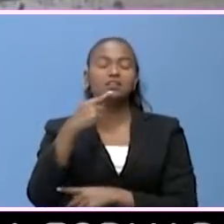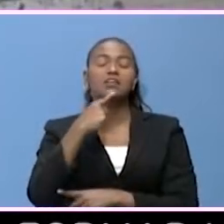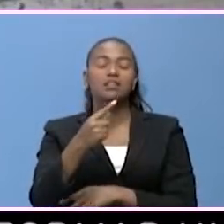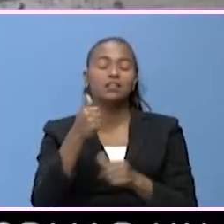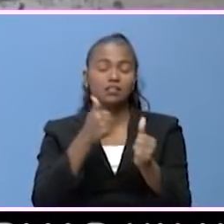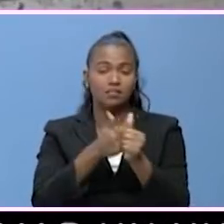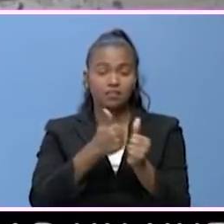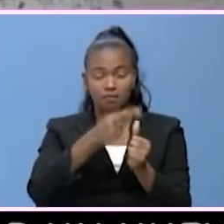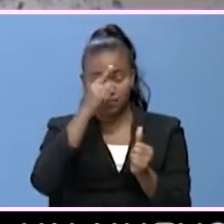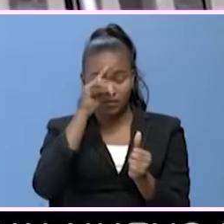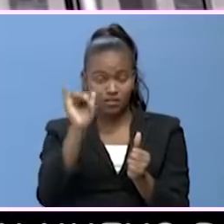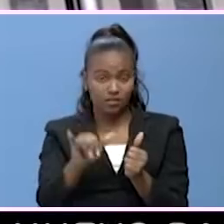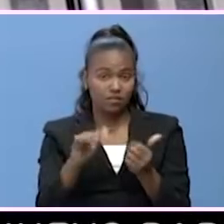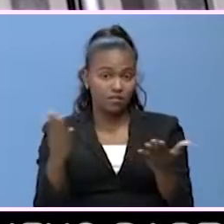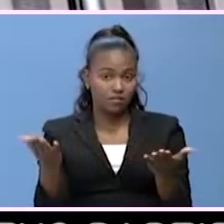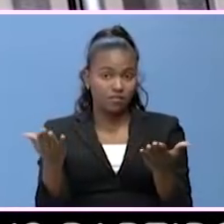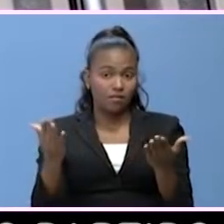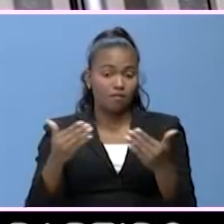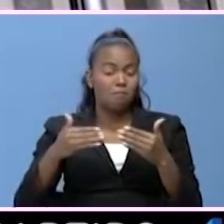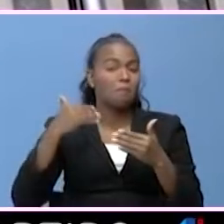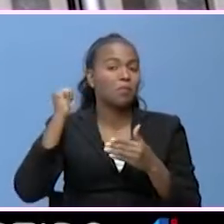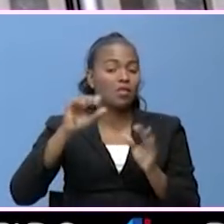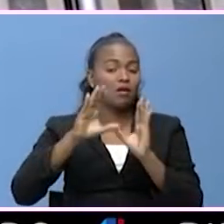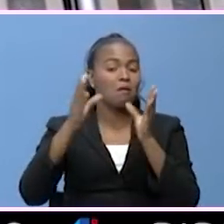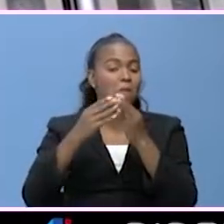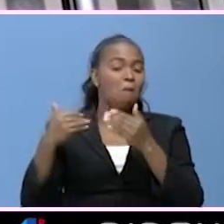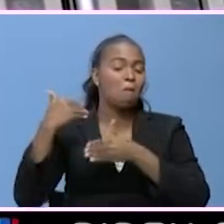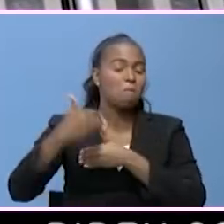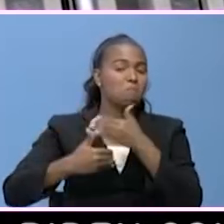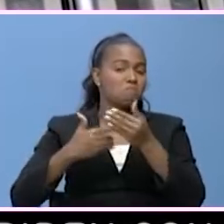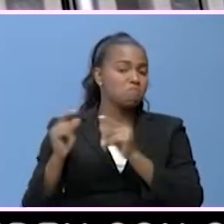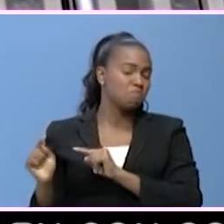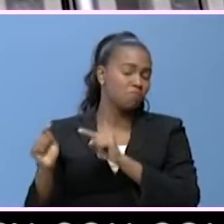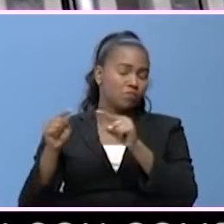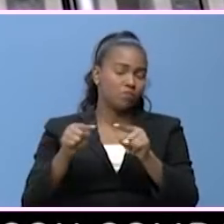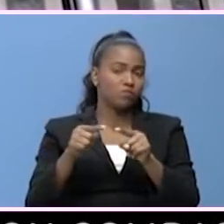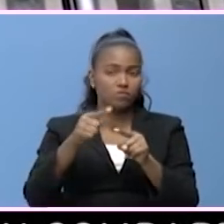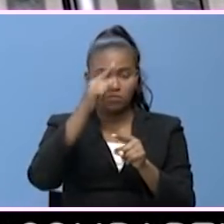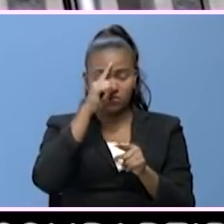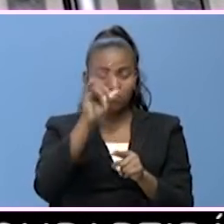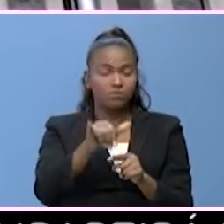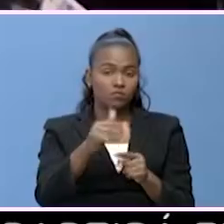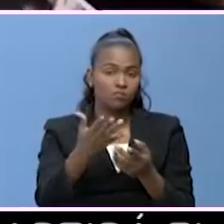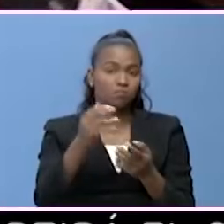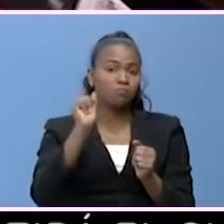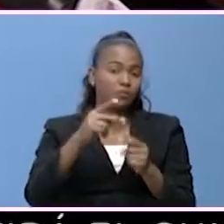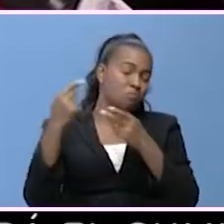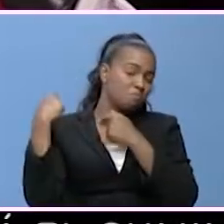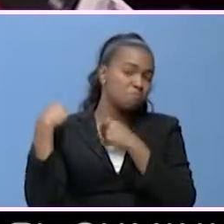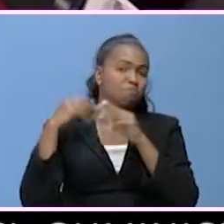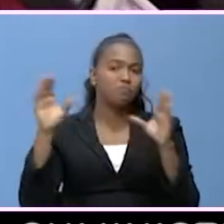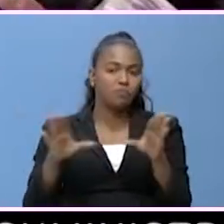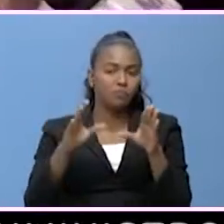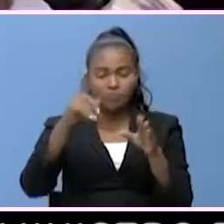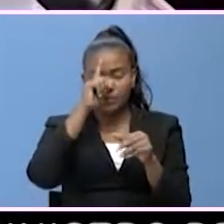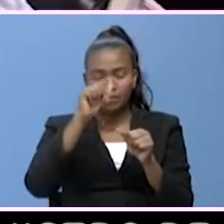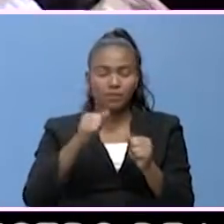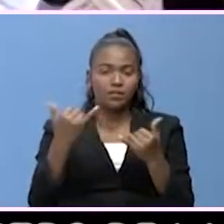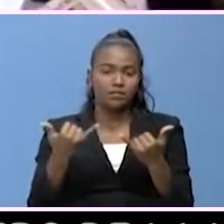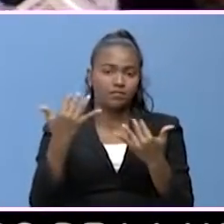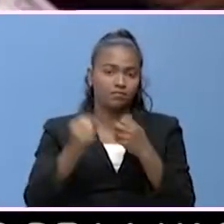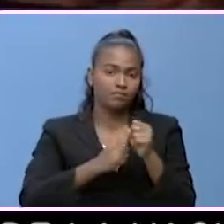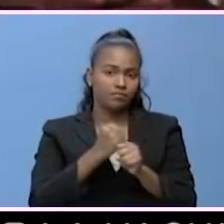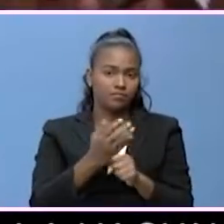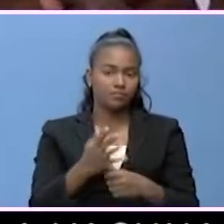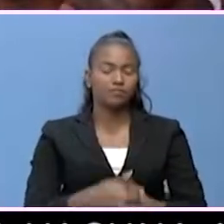el esquema para el regreso gradual a las aulas de los estudiantes de manera responsable para el presente año